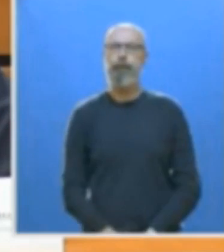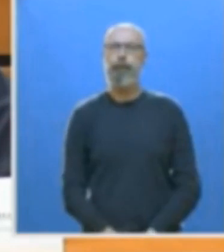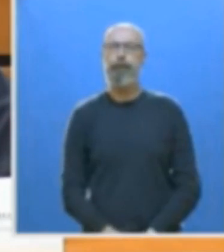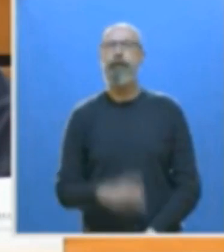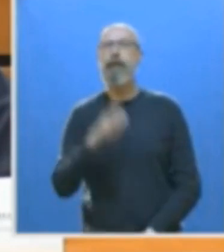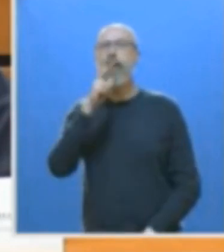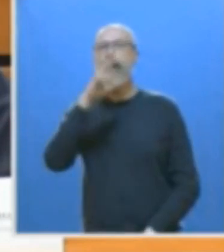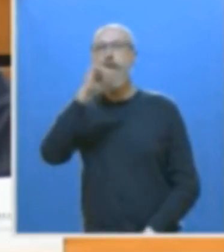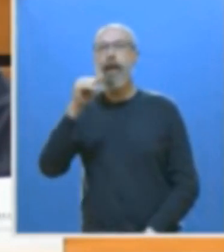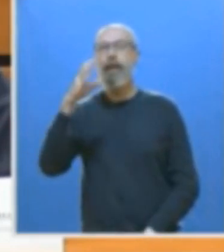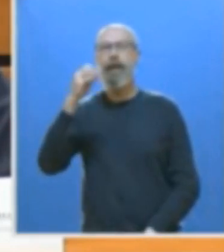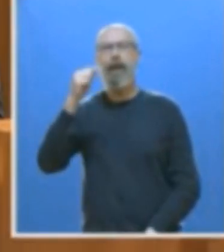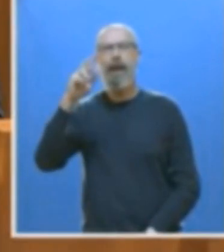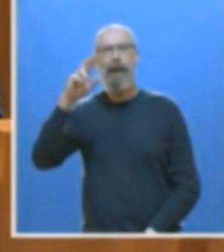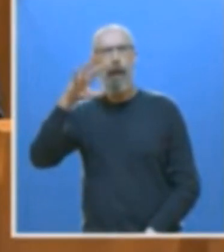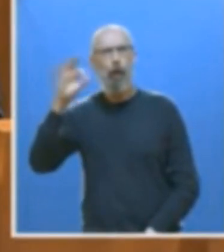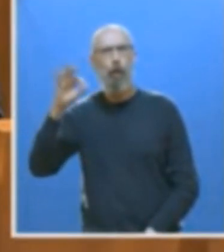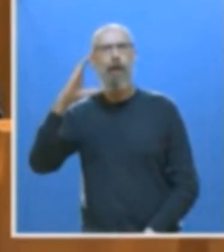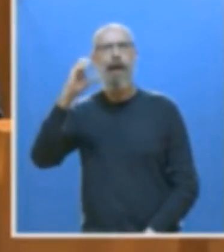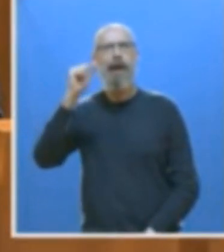Hernández Carriedo, Carlos Javier,